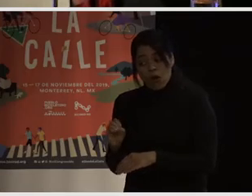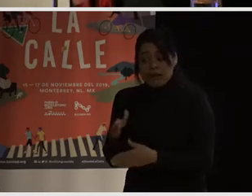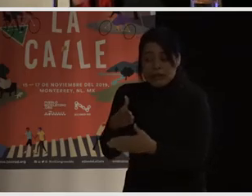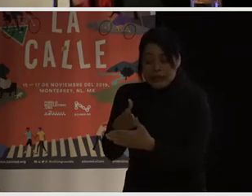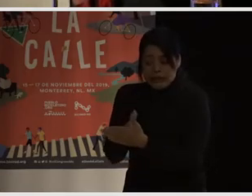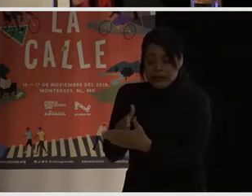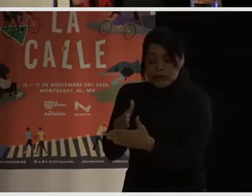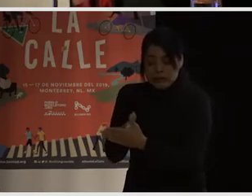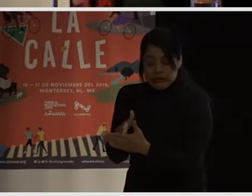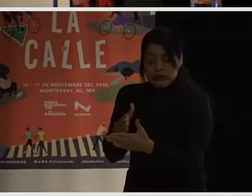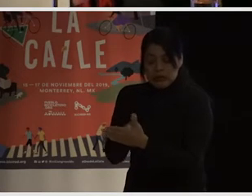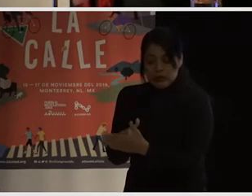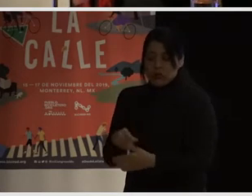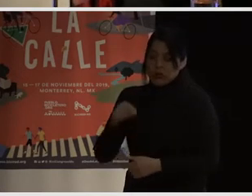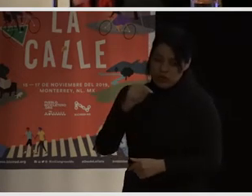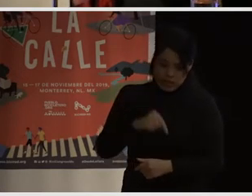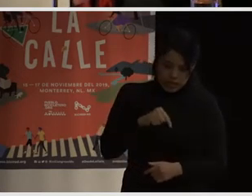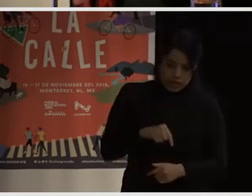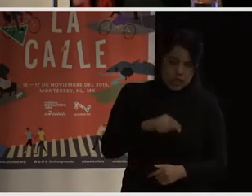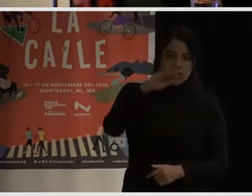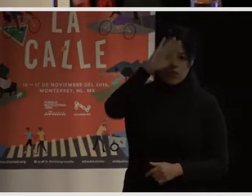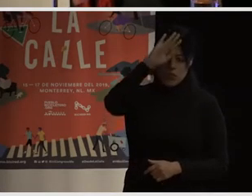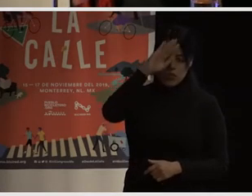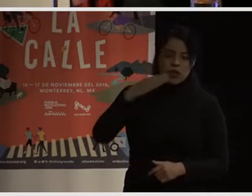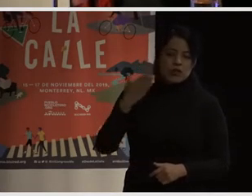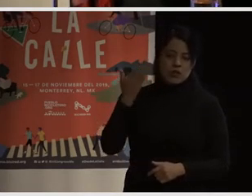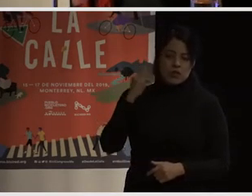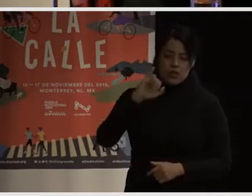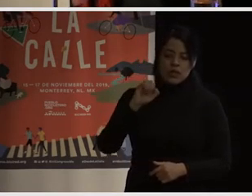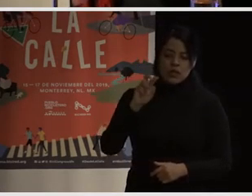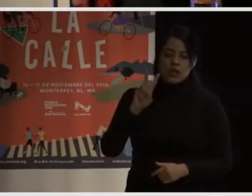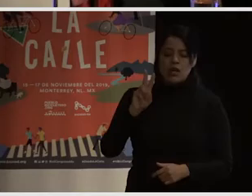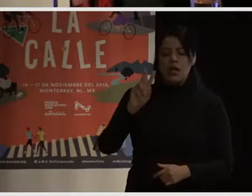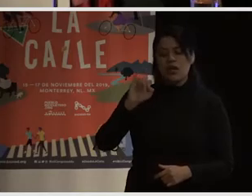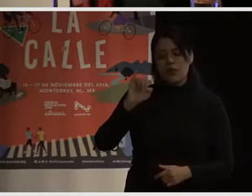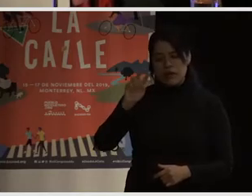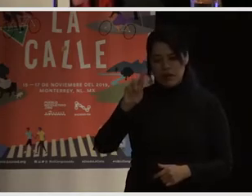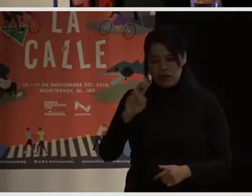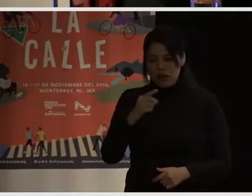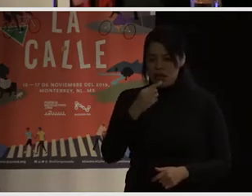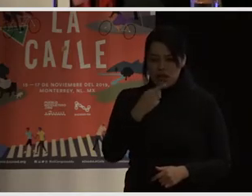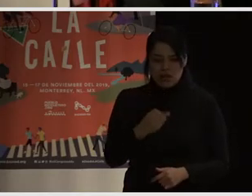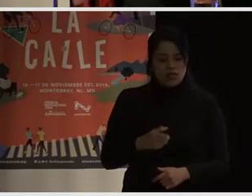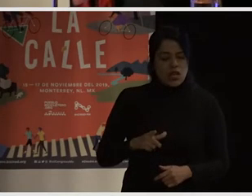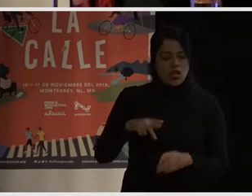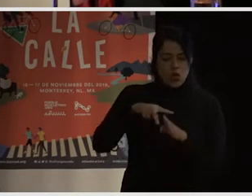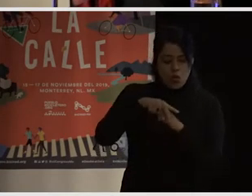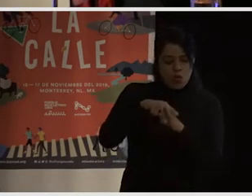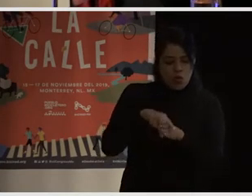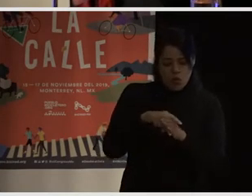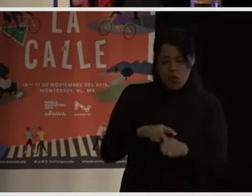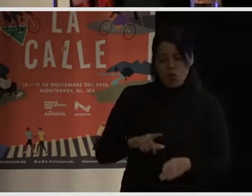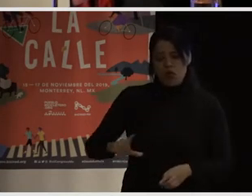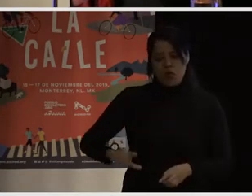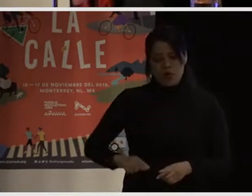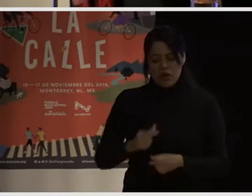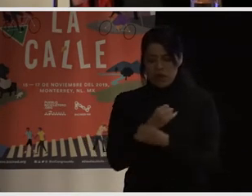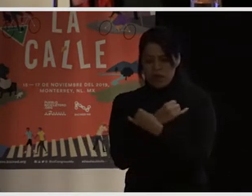ya que en monterrey como lo comentaba javier teniendo un gobierno independiente teniendo un congreso